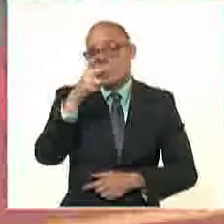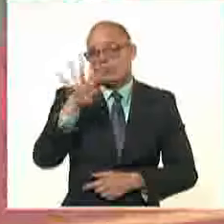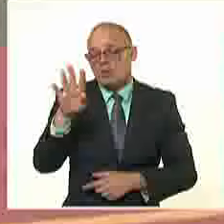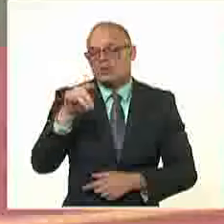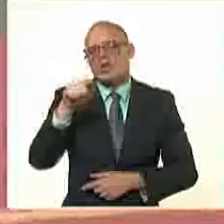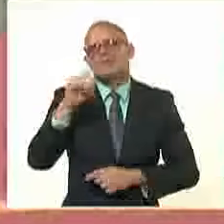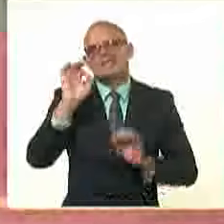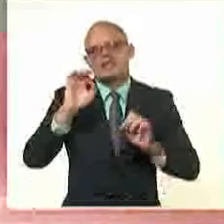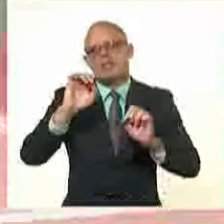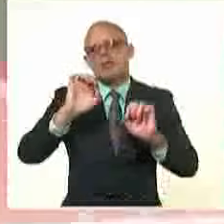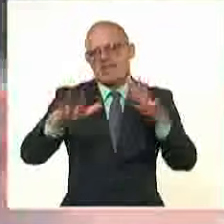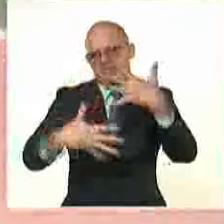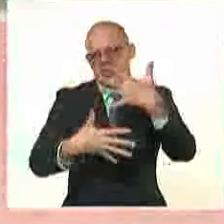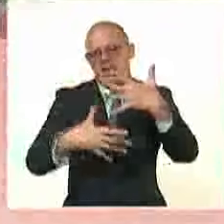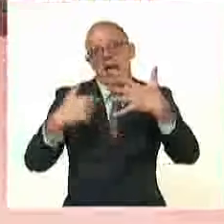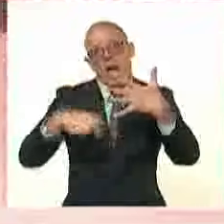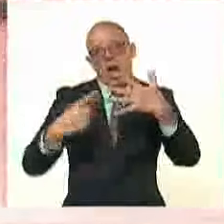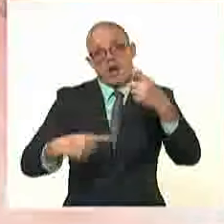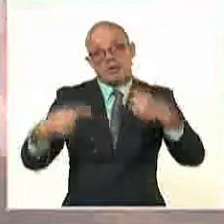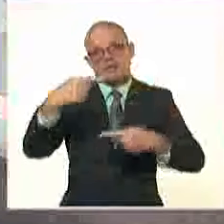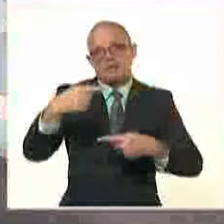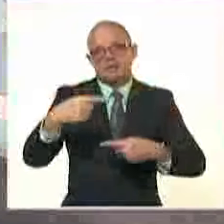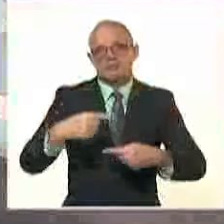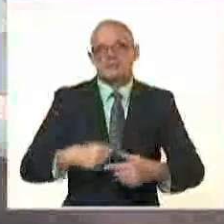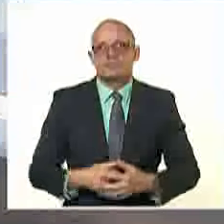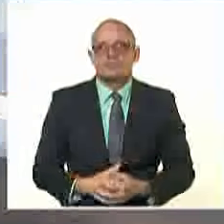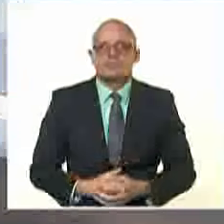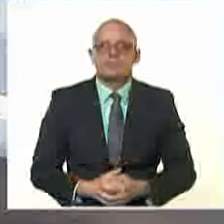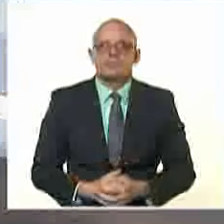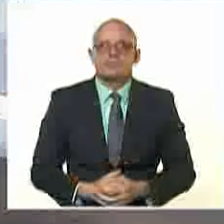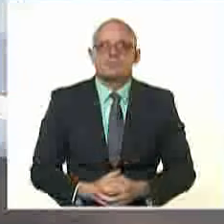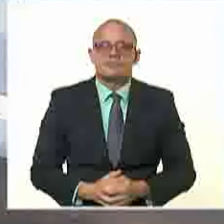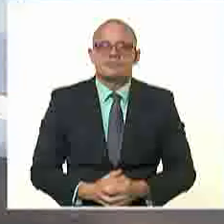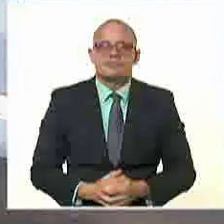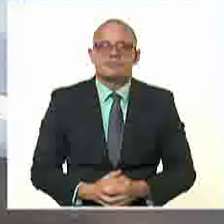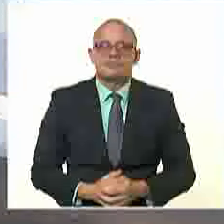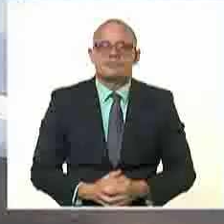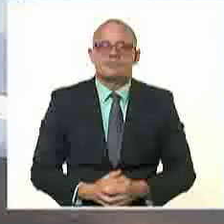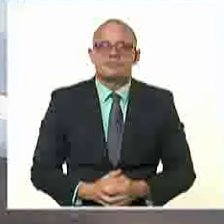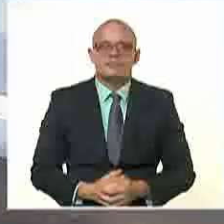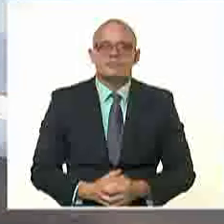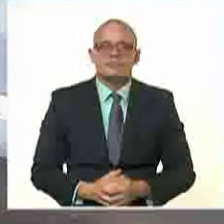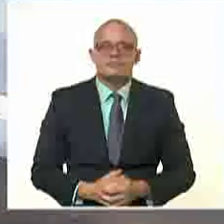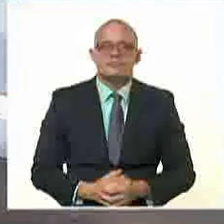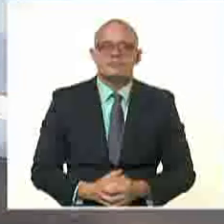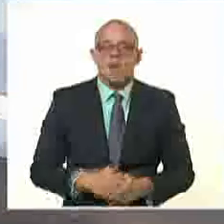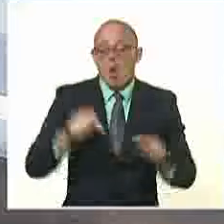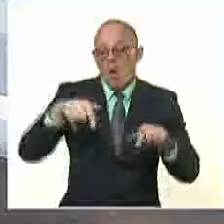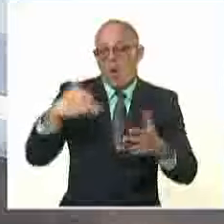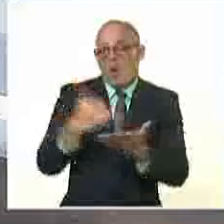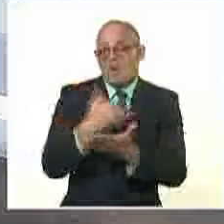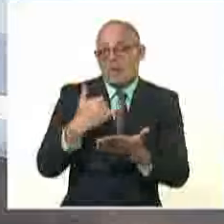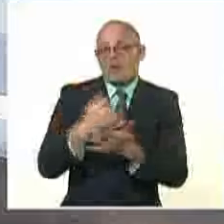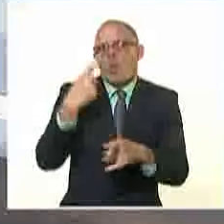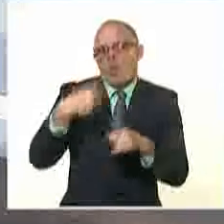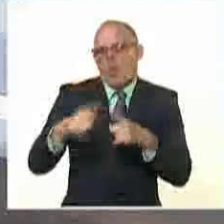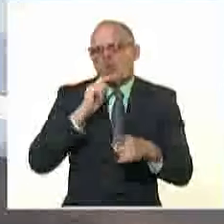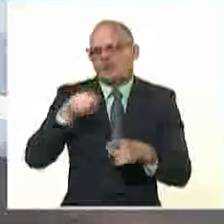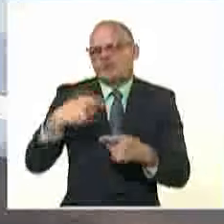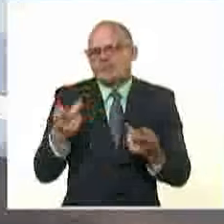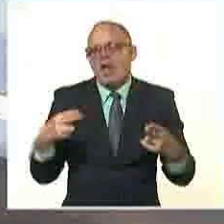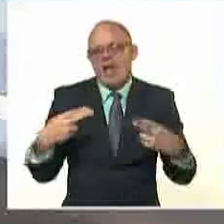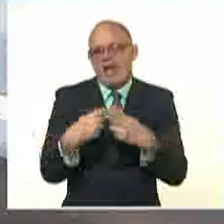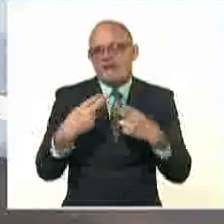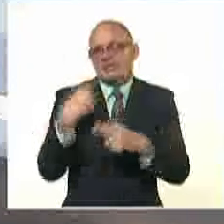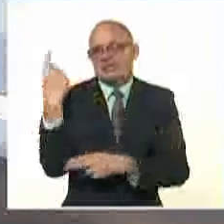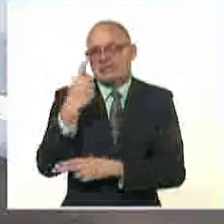Elba Valdés, Canal Cubano de Noticias. Este miércoles 10 de junio se desarrollará el acto nacional por el aniversario